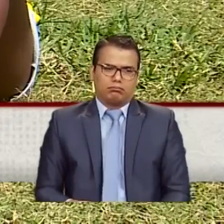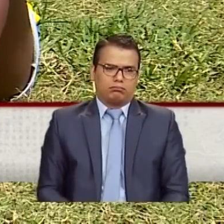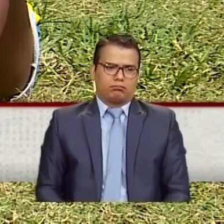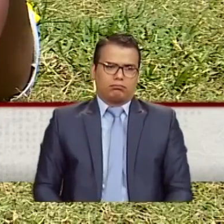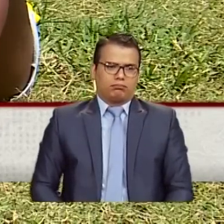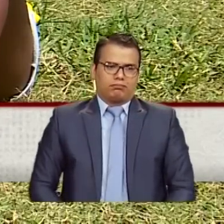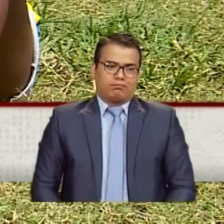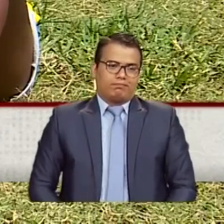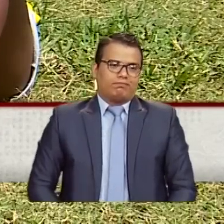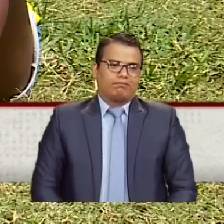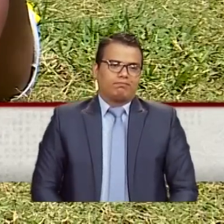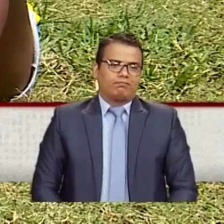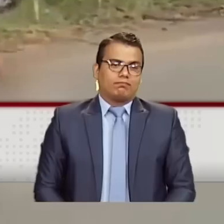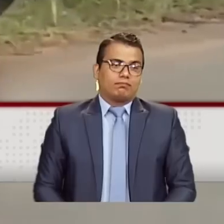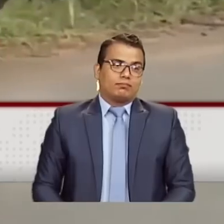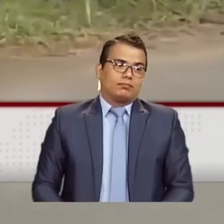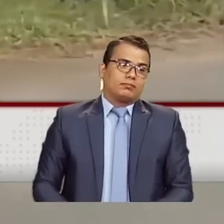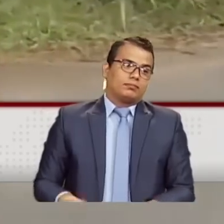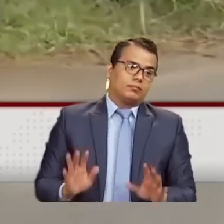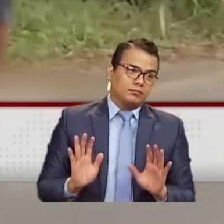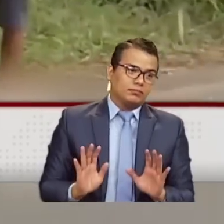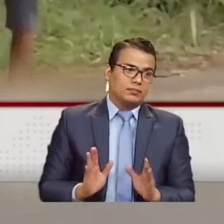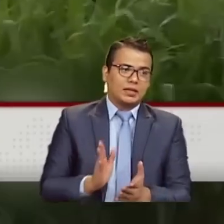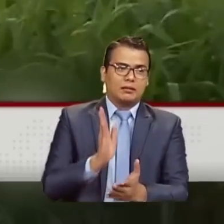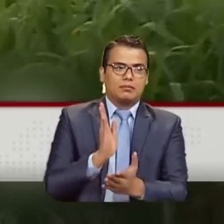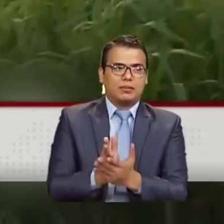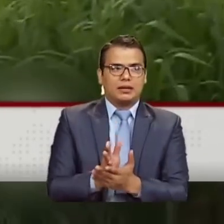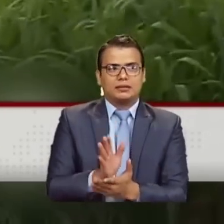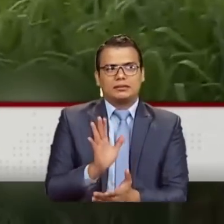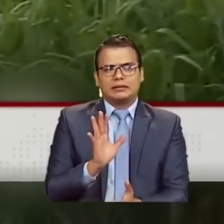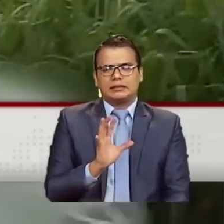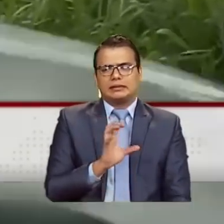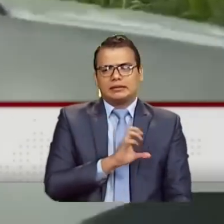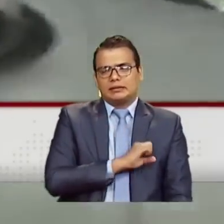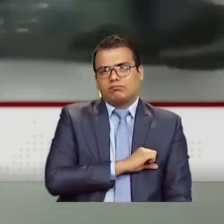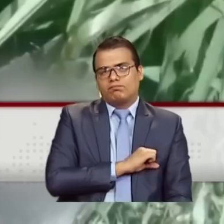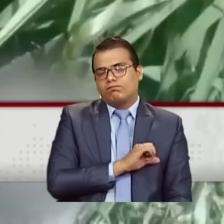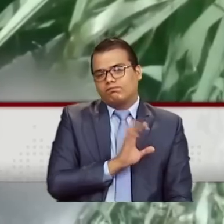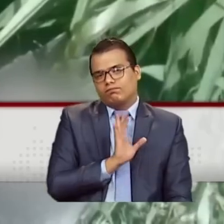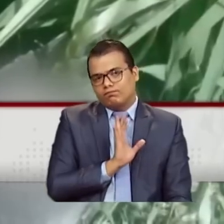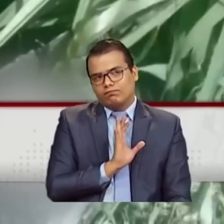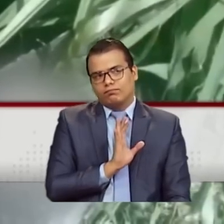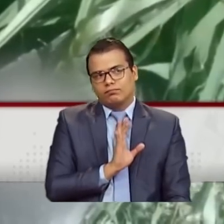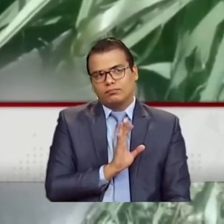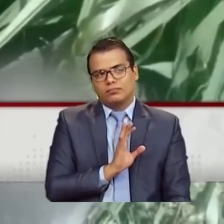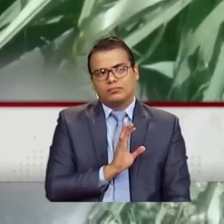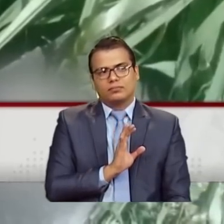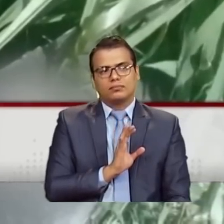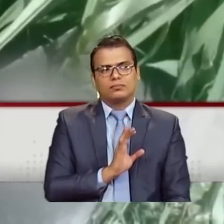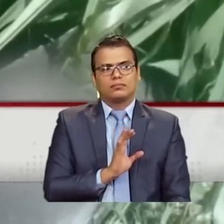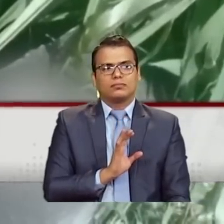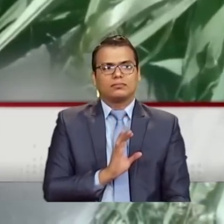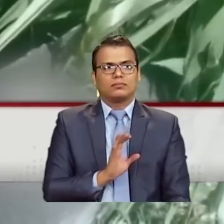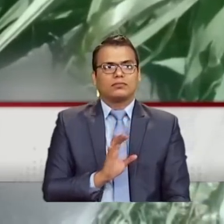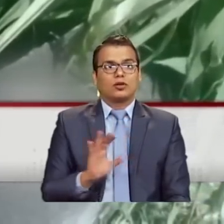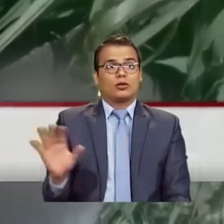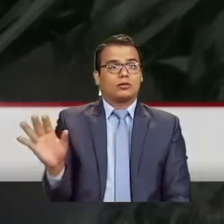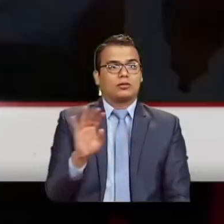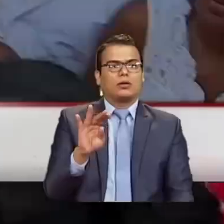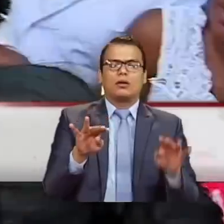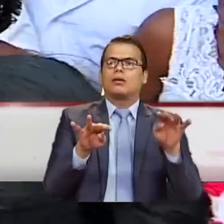Entonces, lamentablemente, surge esta tragedia y nos damos a conocer en todo Colombia. Y entonces ahorita todo el mundo,